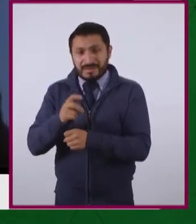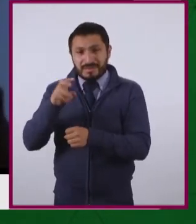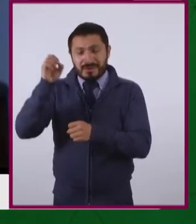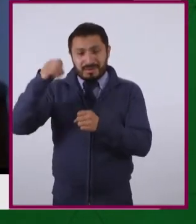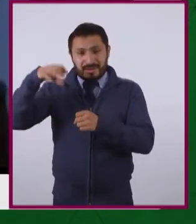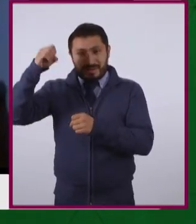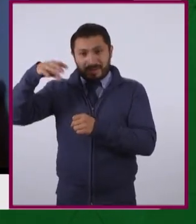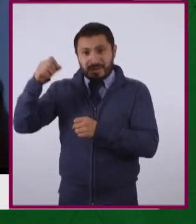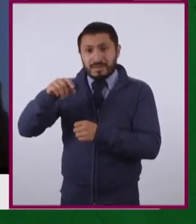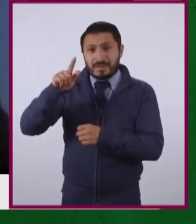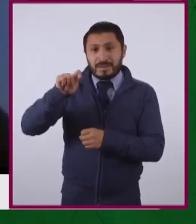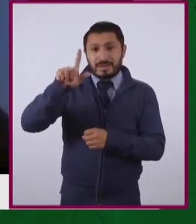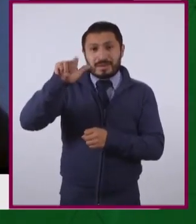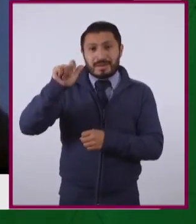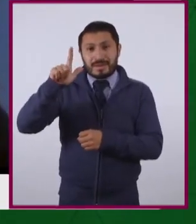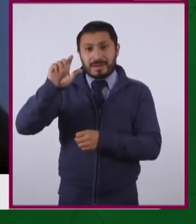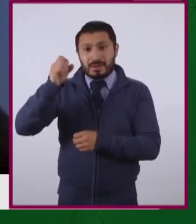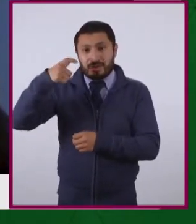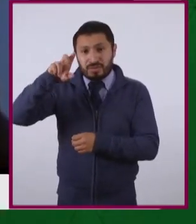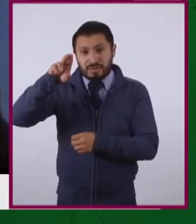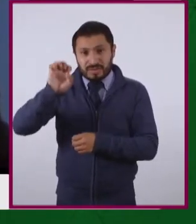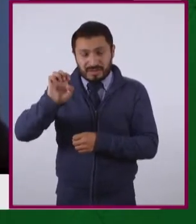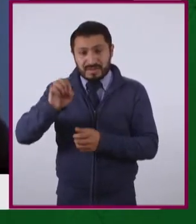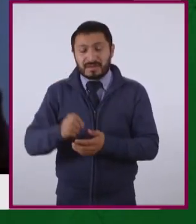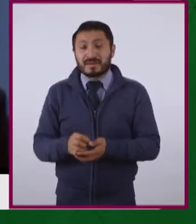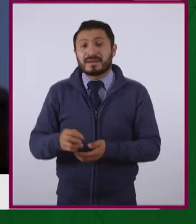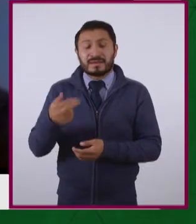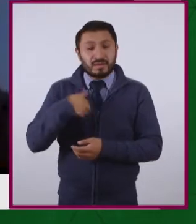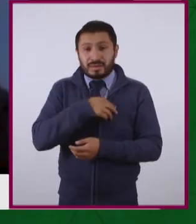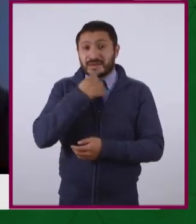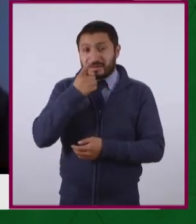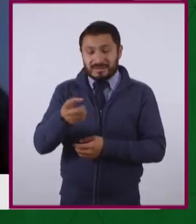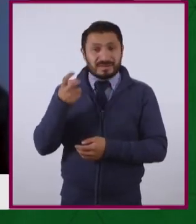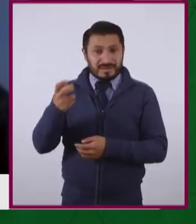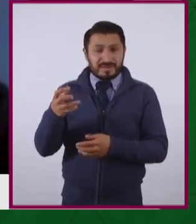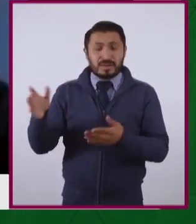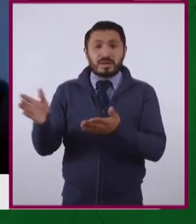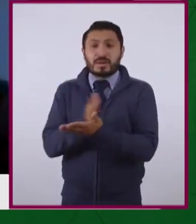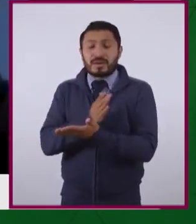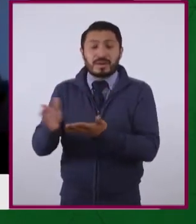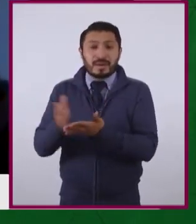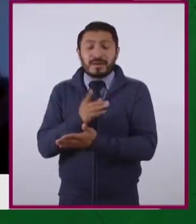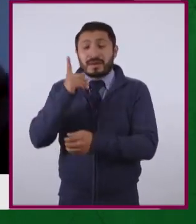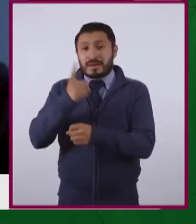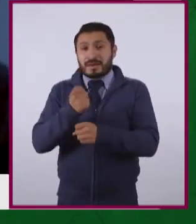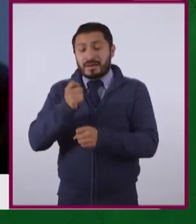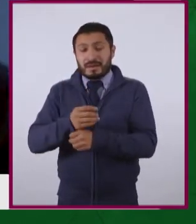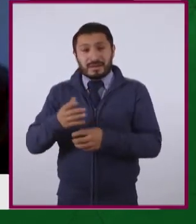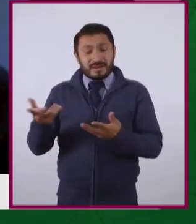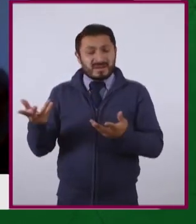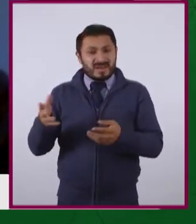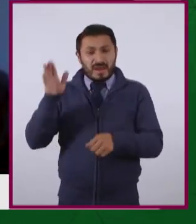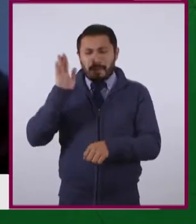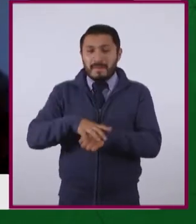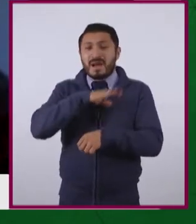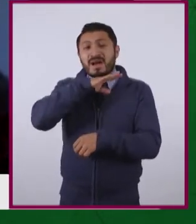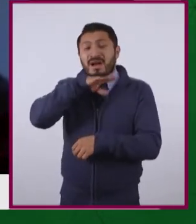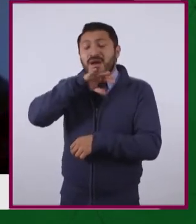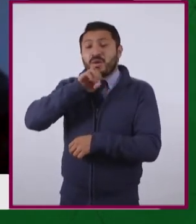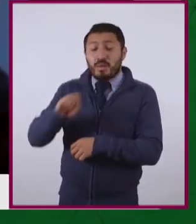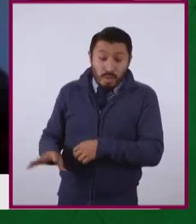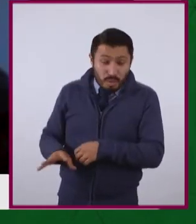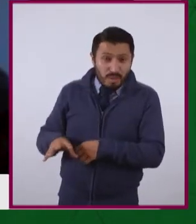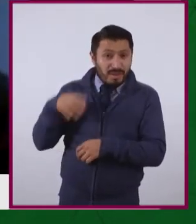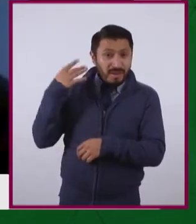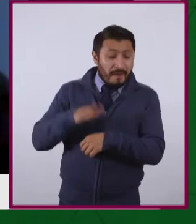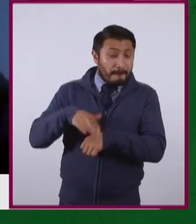lluvia, o el tlaloque, como nosotros le llamamos. Lo que hace es que separa el primer volumen, que es el más sucio, y una